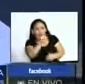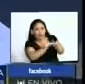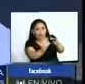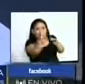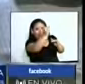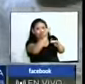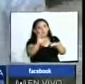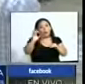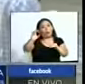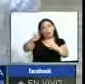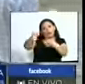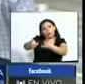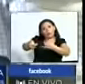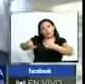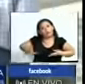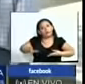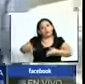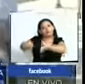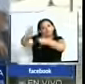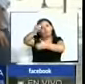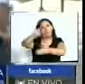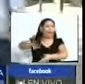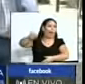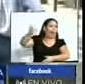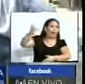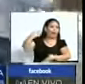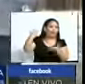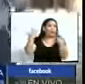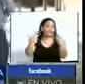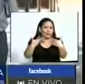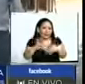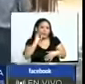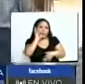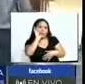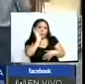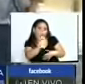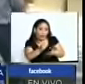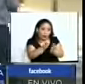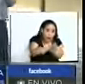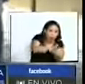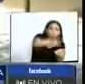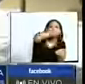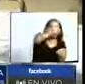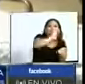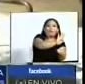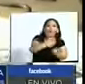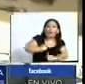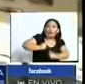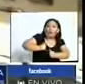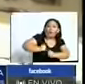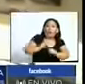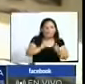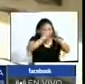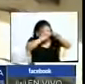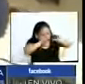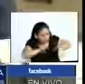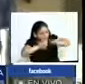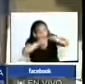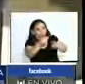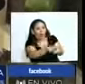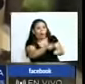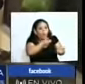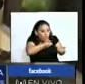Corte Interamericana de Derechos Humanos resolvieron meses atrás que se deben revisar archivos de la Fuerza Armada para obtener más